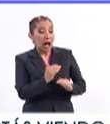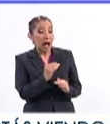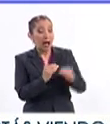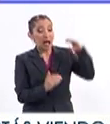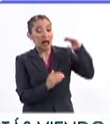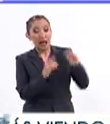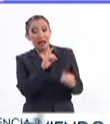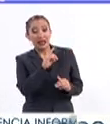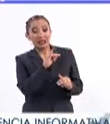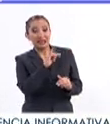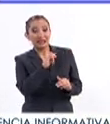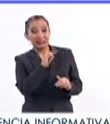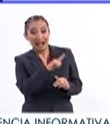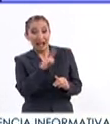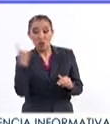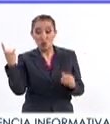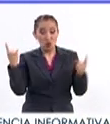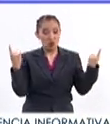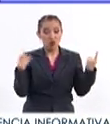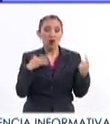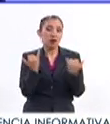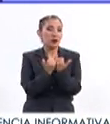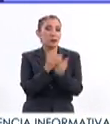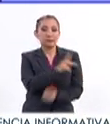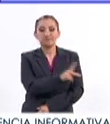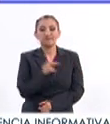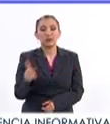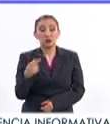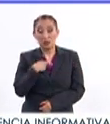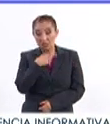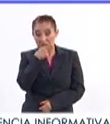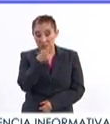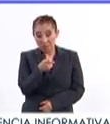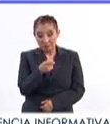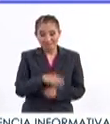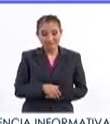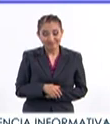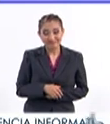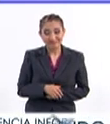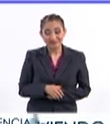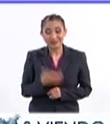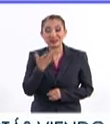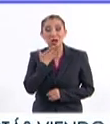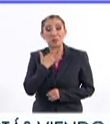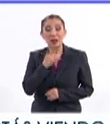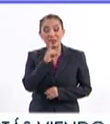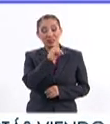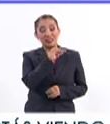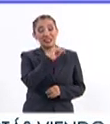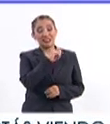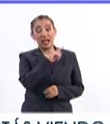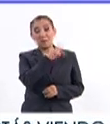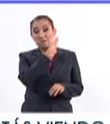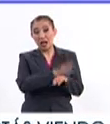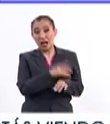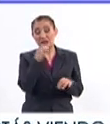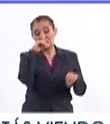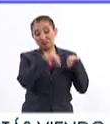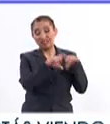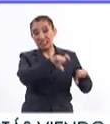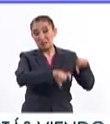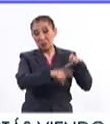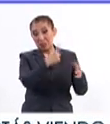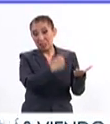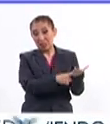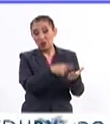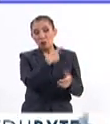estudiar, por decir, un litro contra un litro, exacto. Yo me atrevería a decirte que el combustible diésel es el que tiene más compuestos